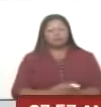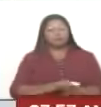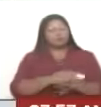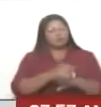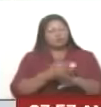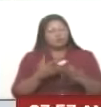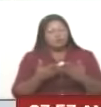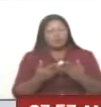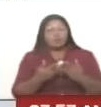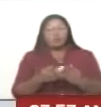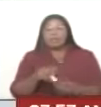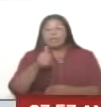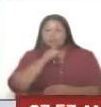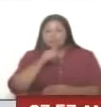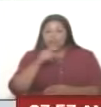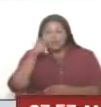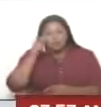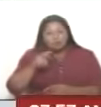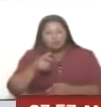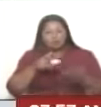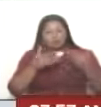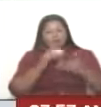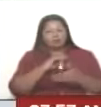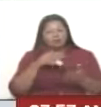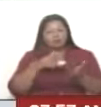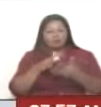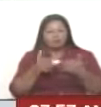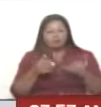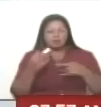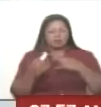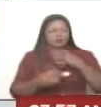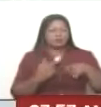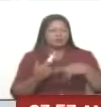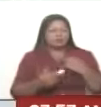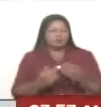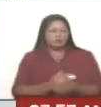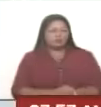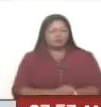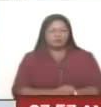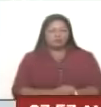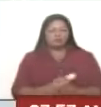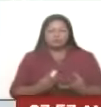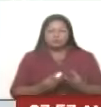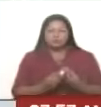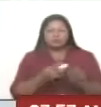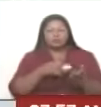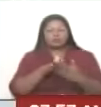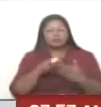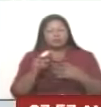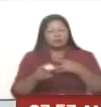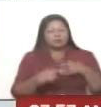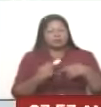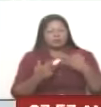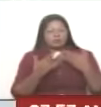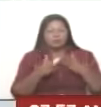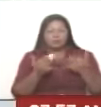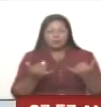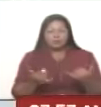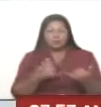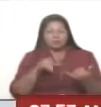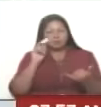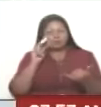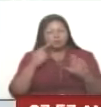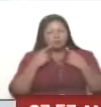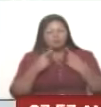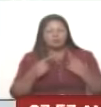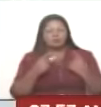la resistencia del pueblo que nos permite garantizar la revolución y, con esa garantía de la revolución, permitir que los